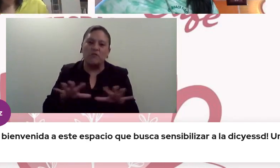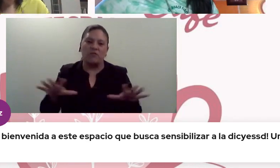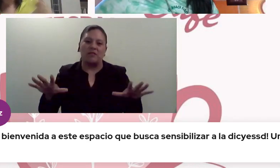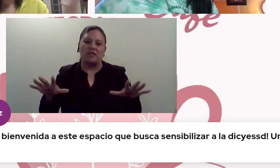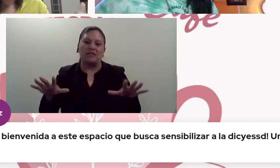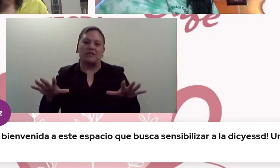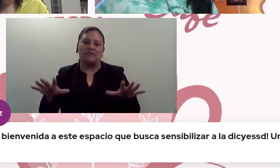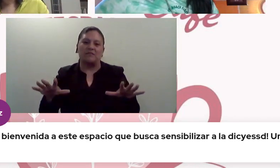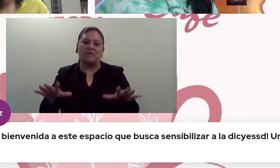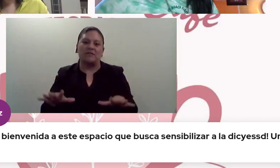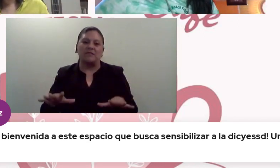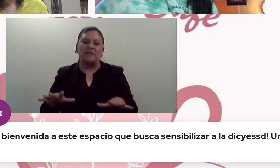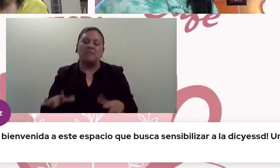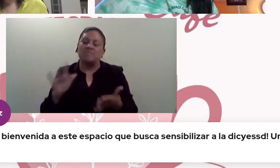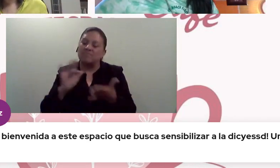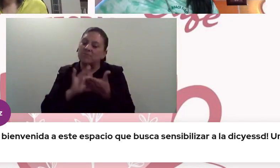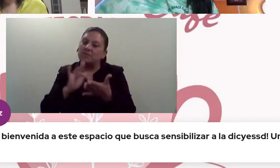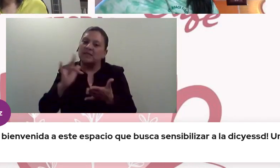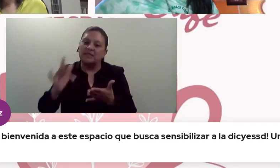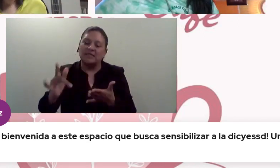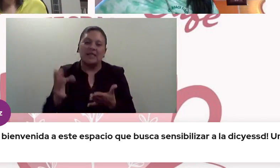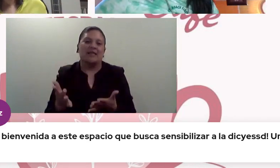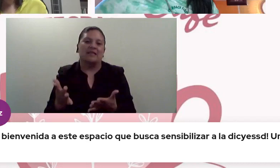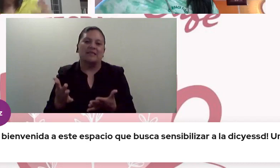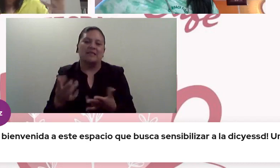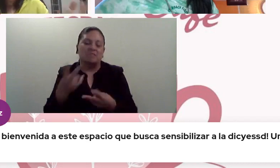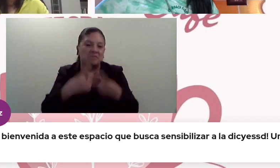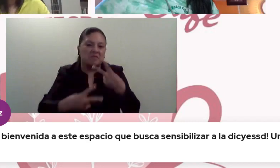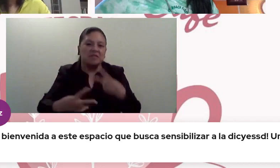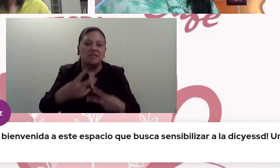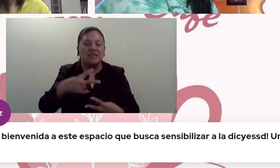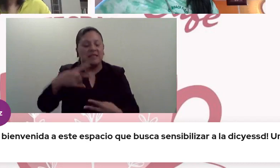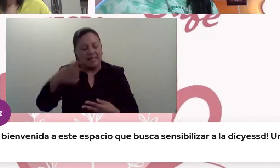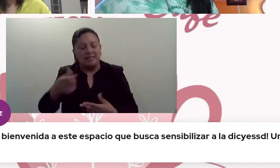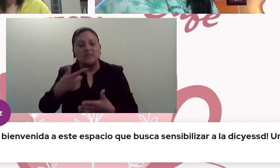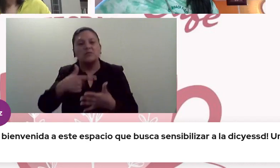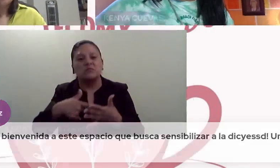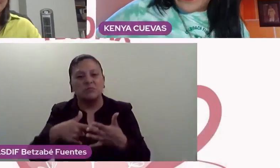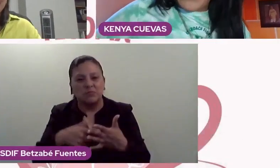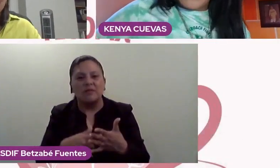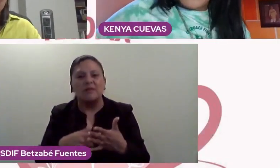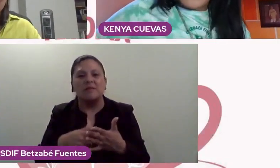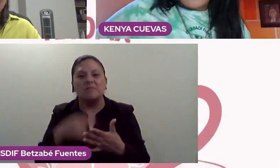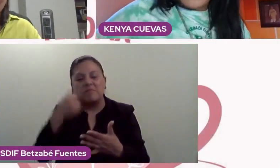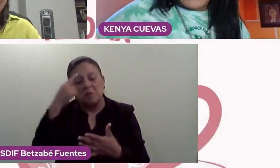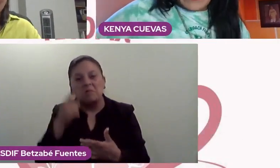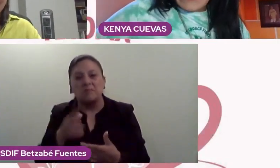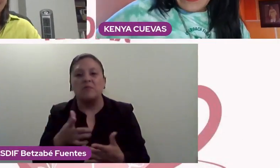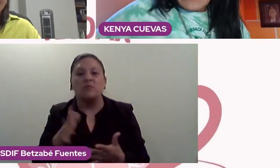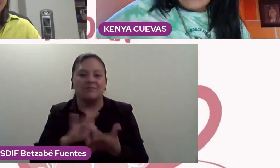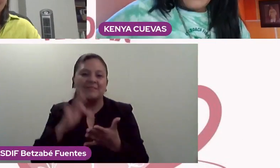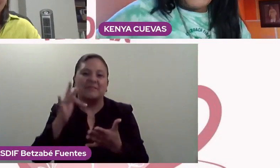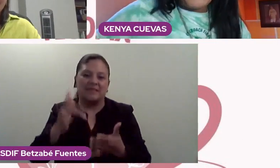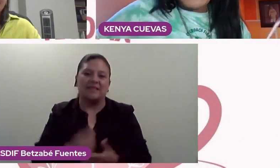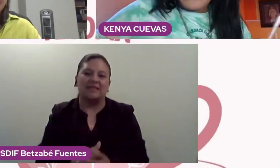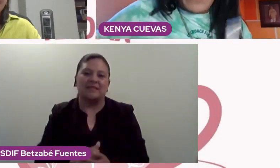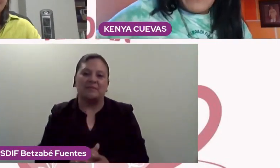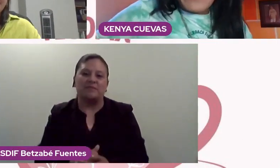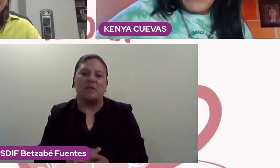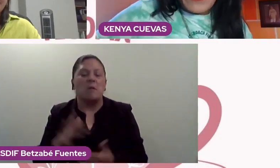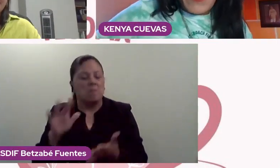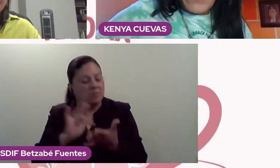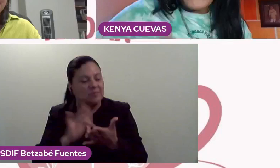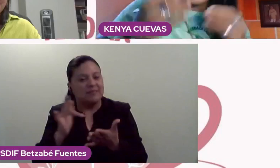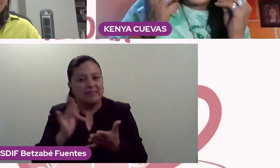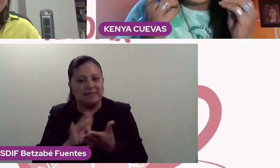es tu espacio, este es tu casa y bueno, continuamos, gracias. Ok, gracias. No,